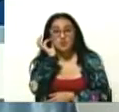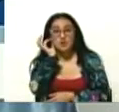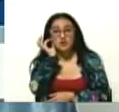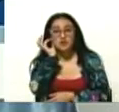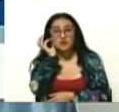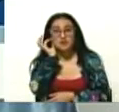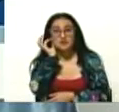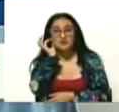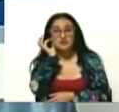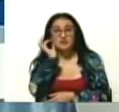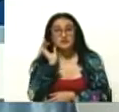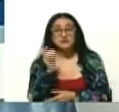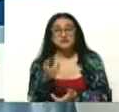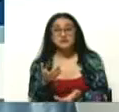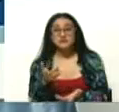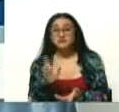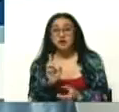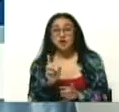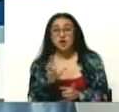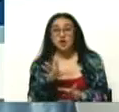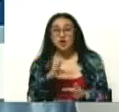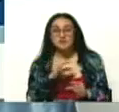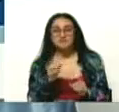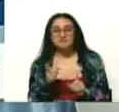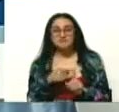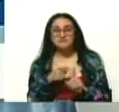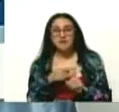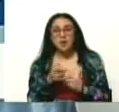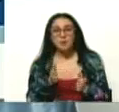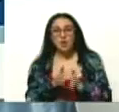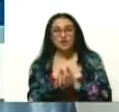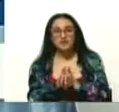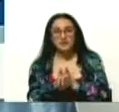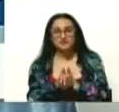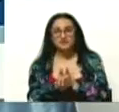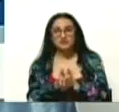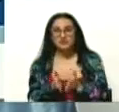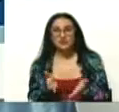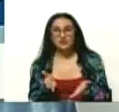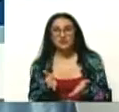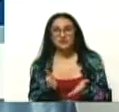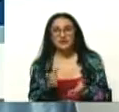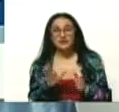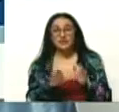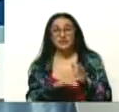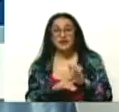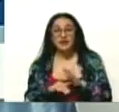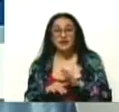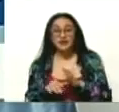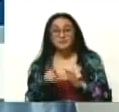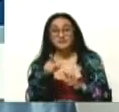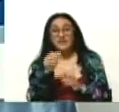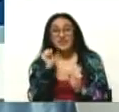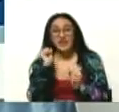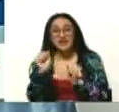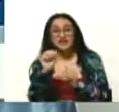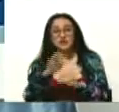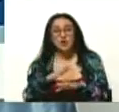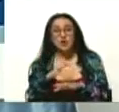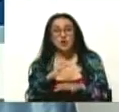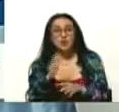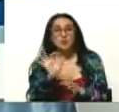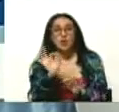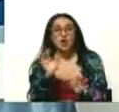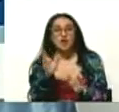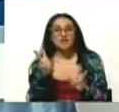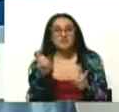no tuvo como principio la motivación de ser un delito producto del género,